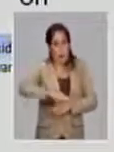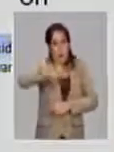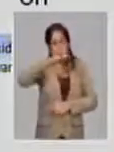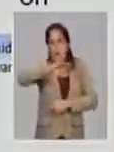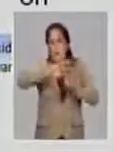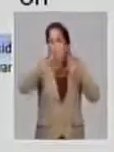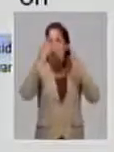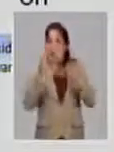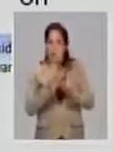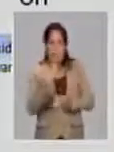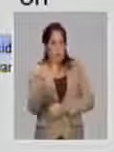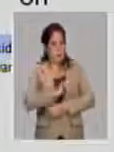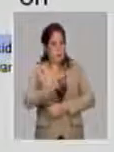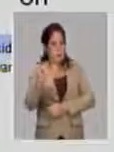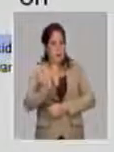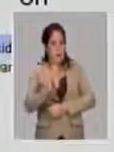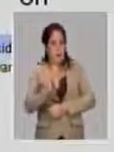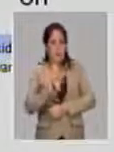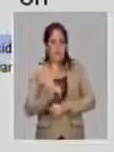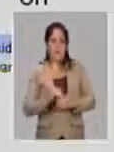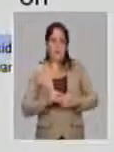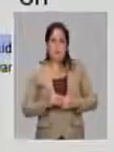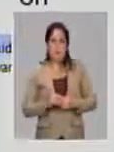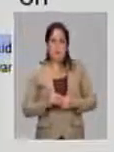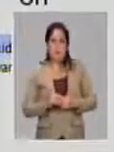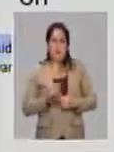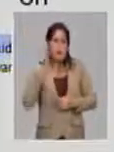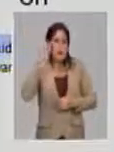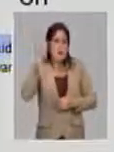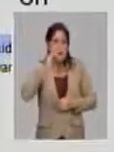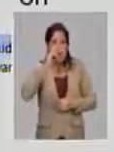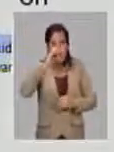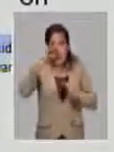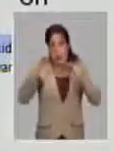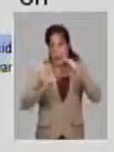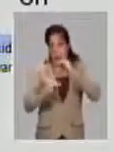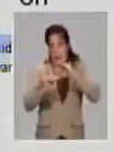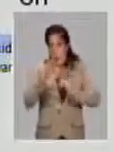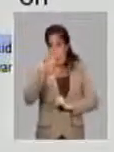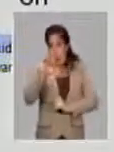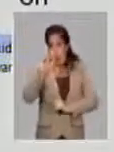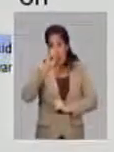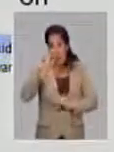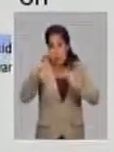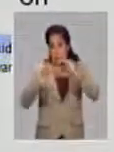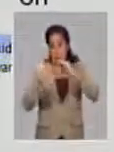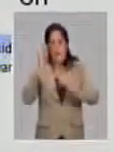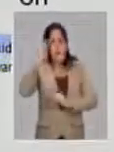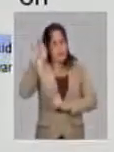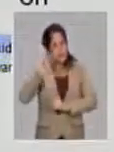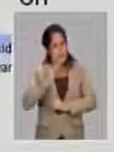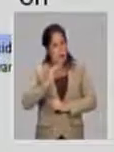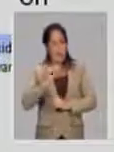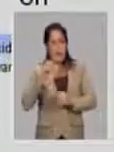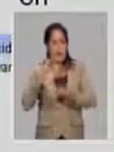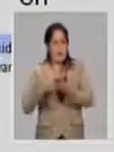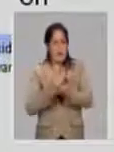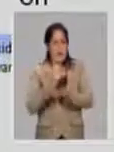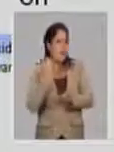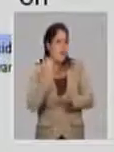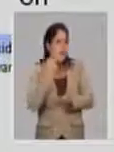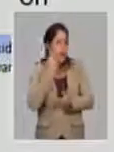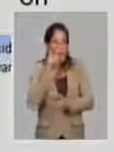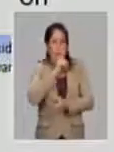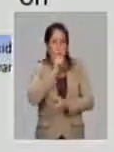en el mundo, y en Cuba podemos decir ya que toda nuestra población menor de 40 años ha recibido